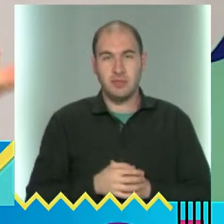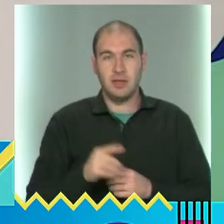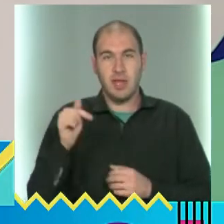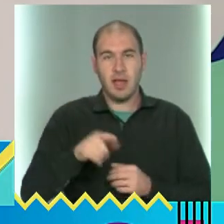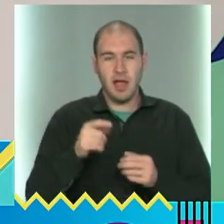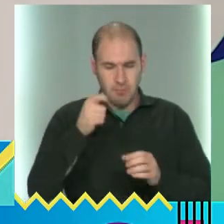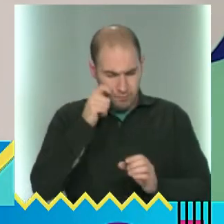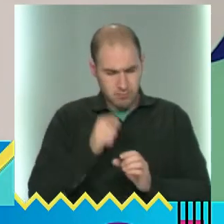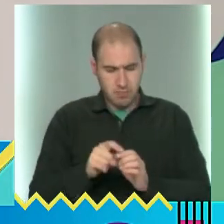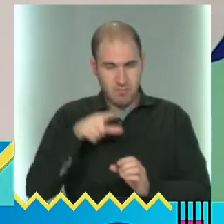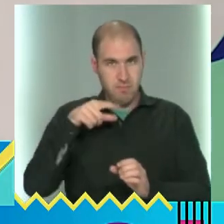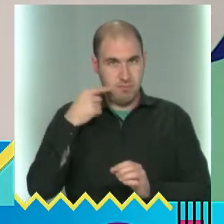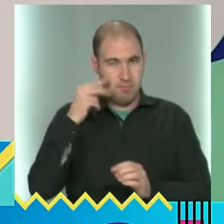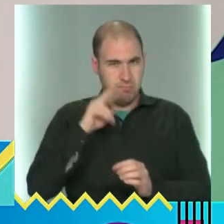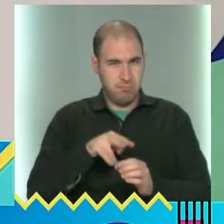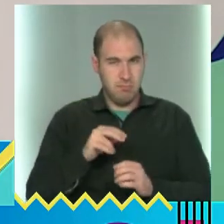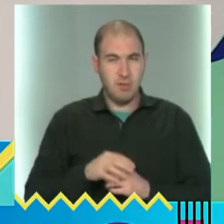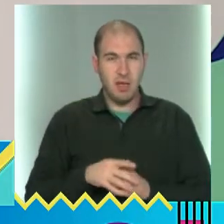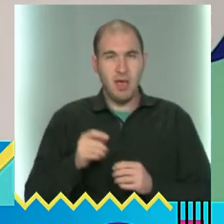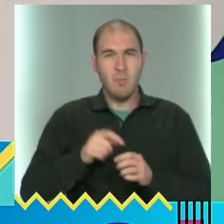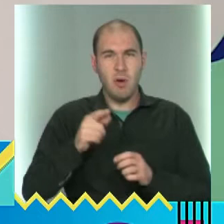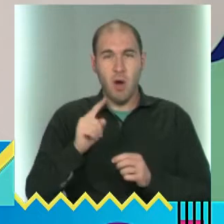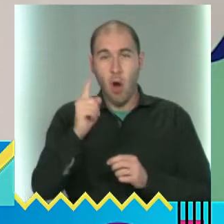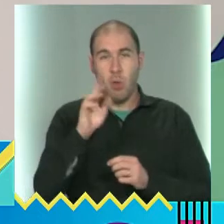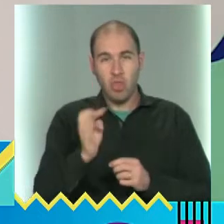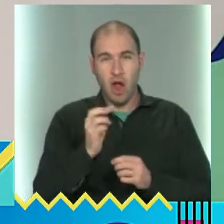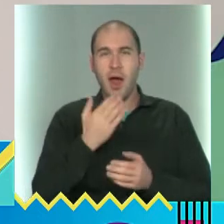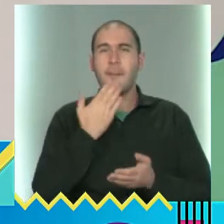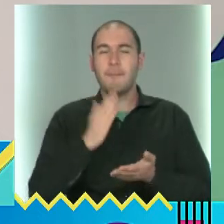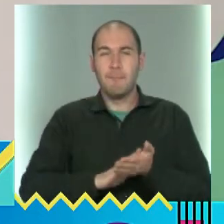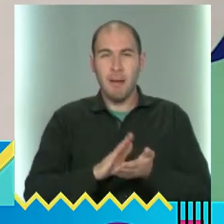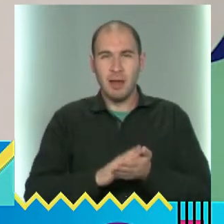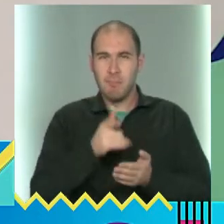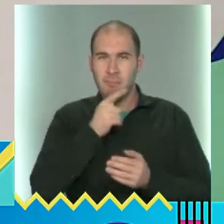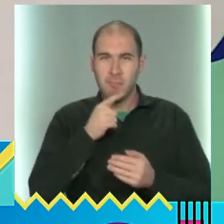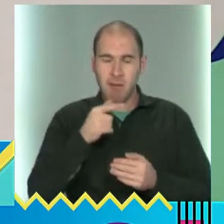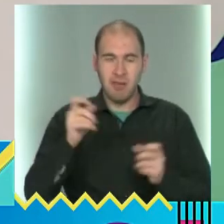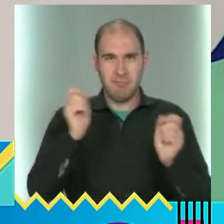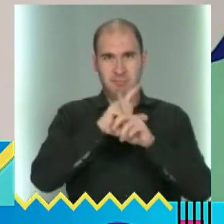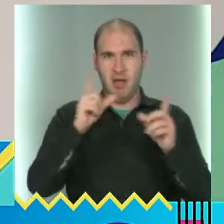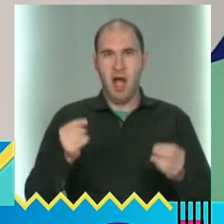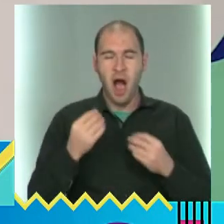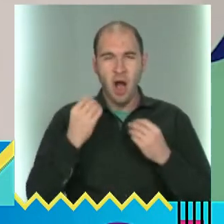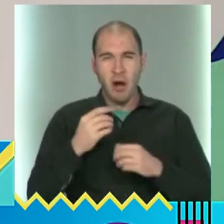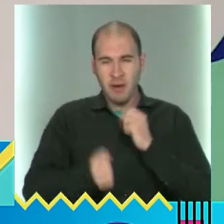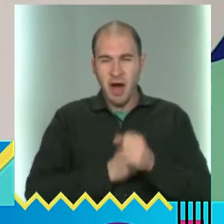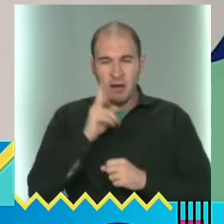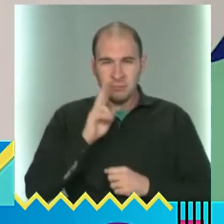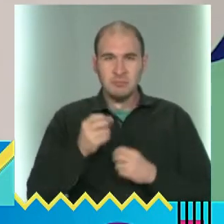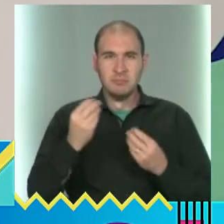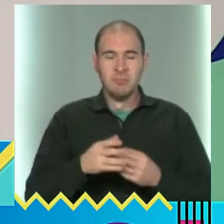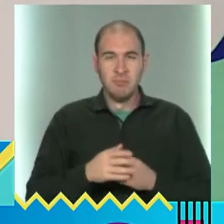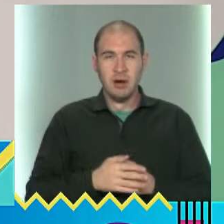este microscopio que tanto había escuchado, que es un microscopio de $1, es de papel, suena increíble, uno no se imagina cómo es hasta que lo ve porque es